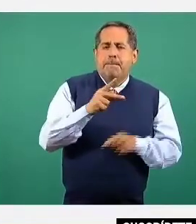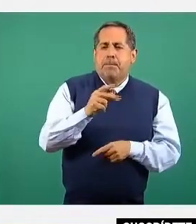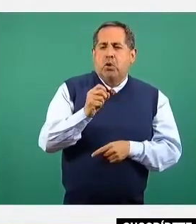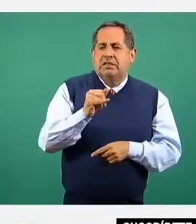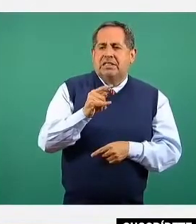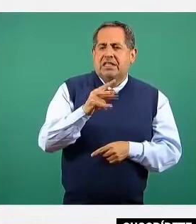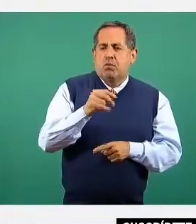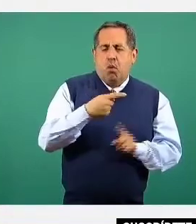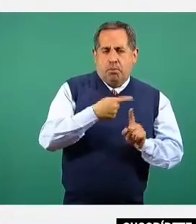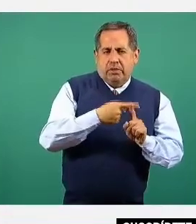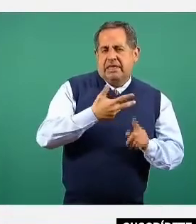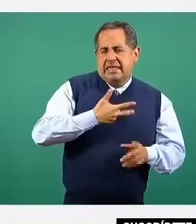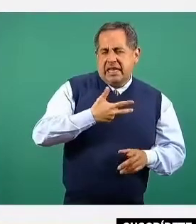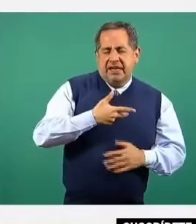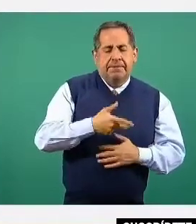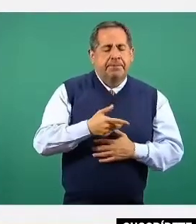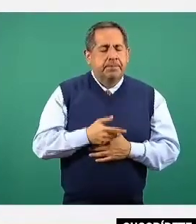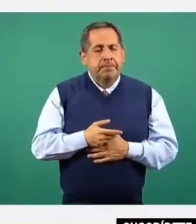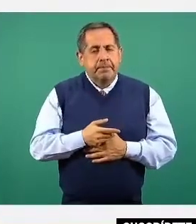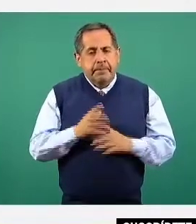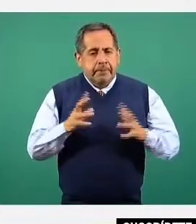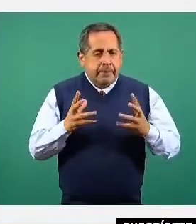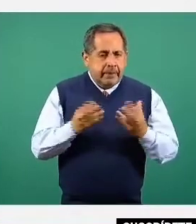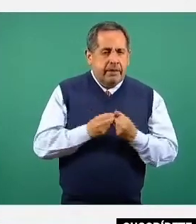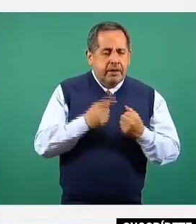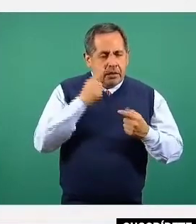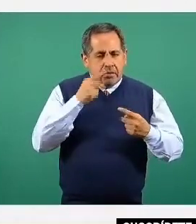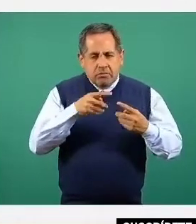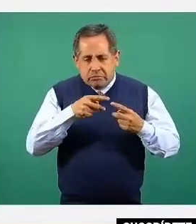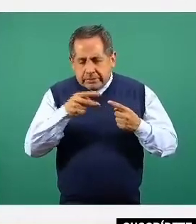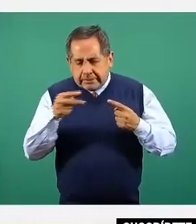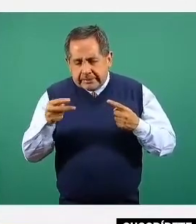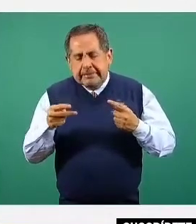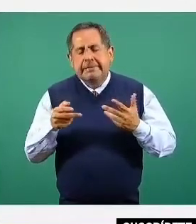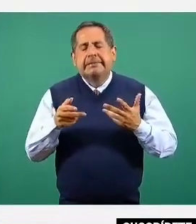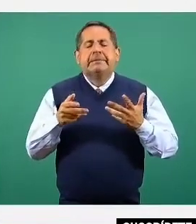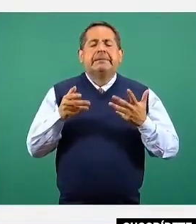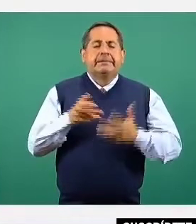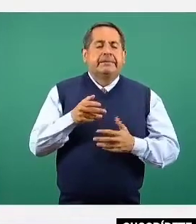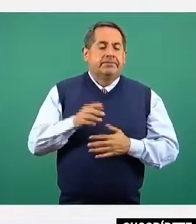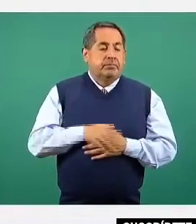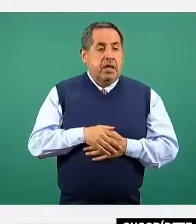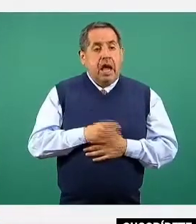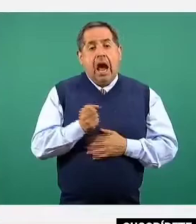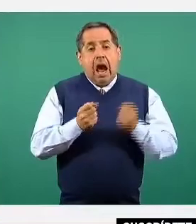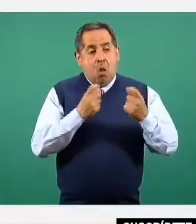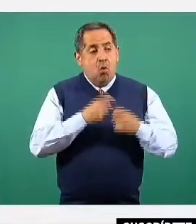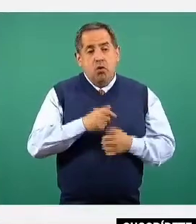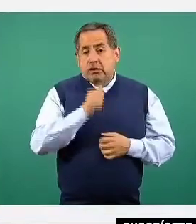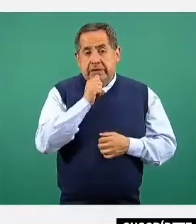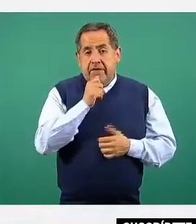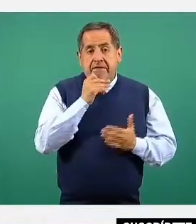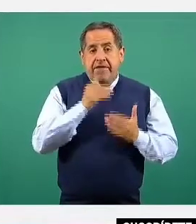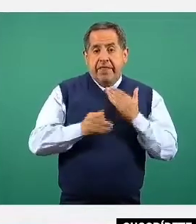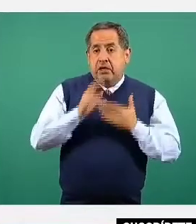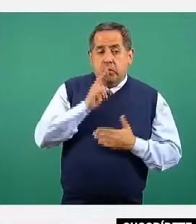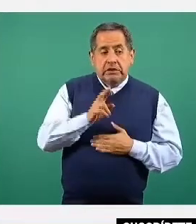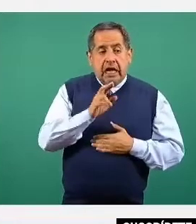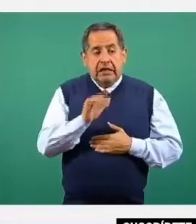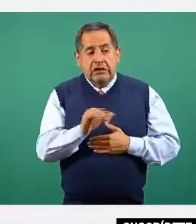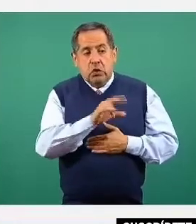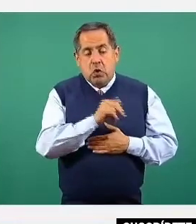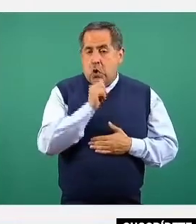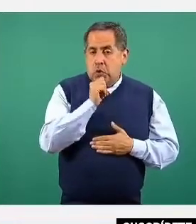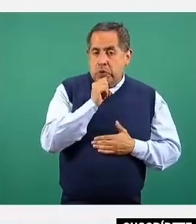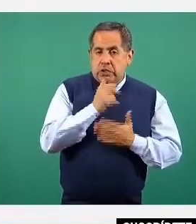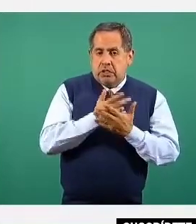de positividad a aquellos que puedan tener todavía una muestra pendiente de resultado o pendiente de clasificación. Y entonces